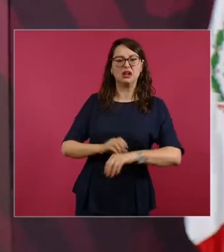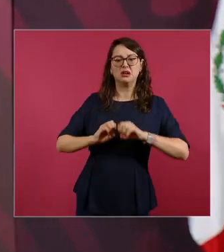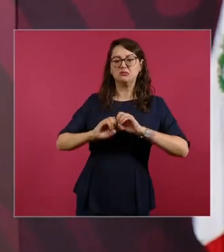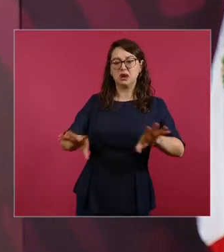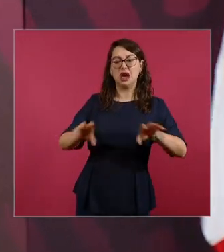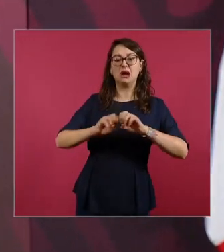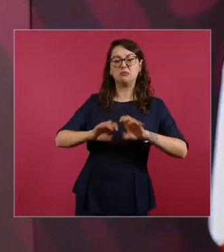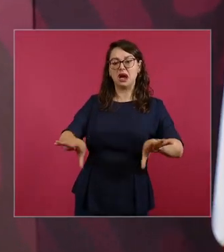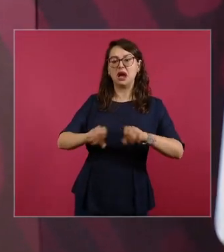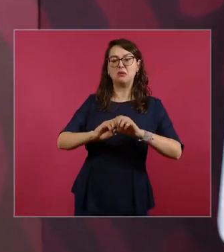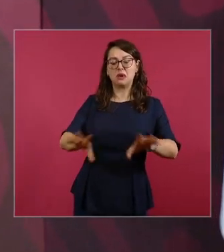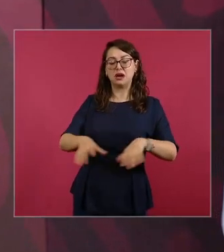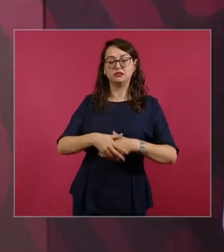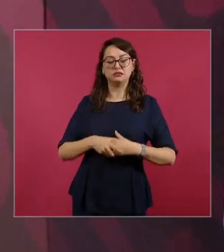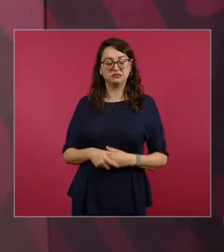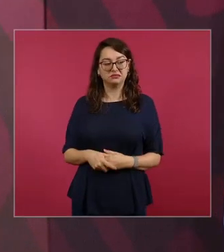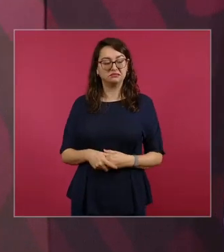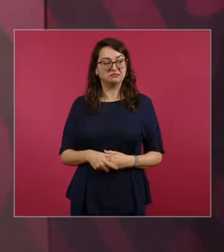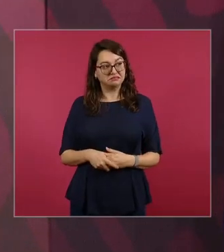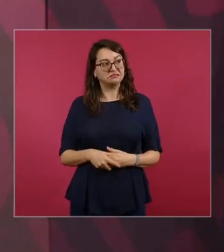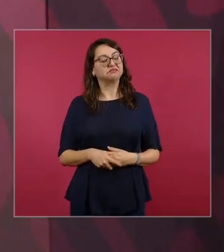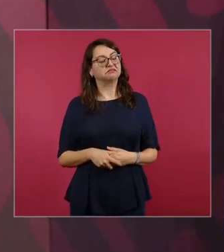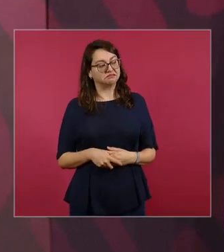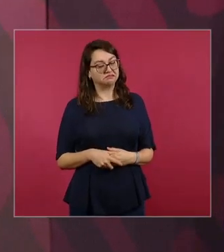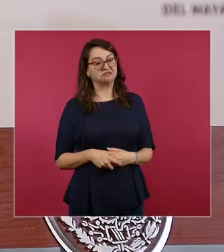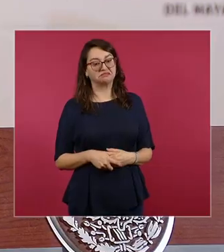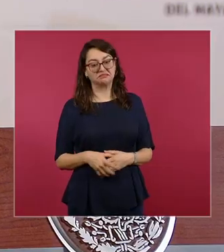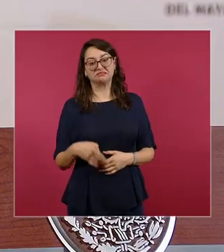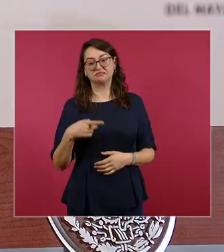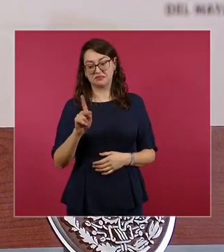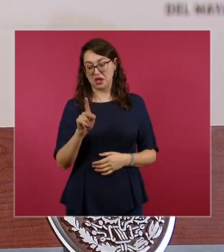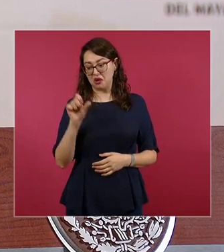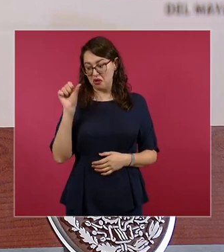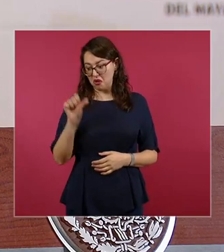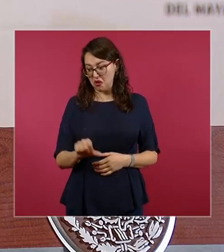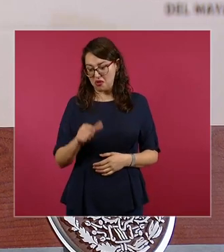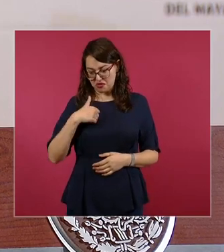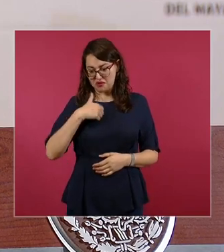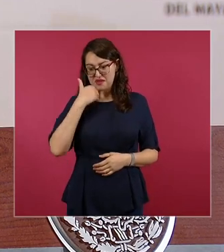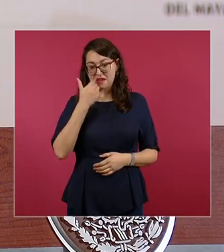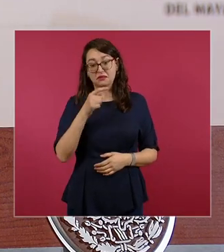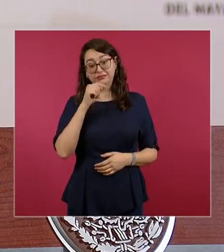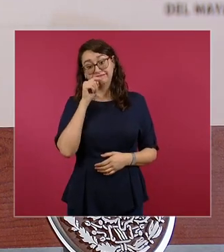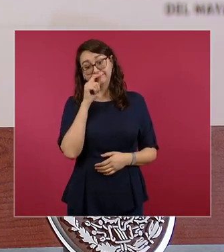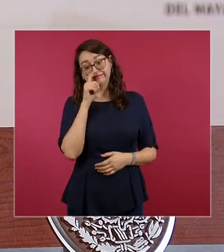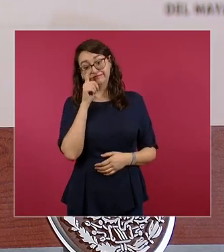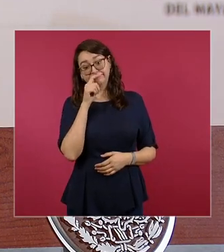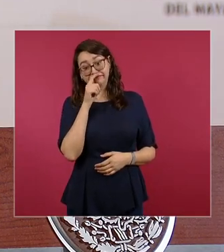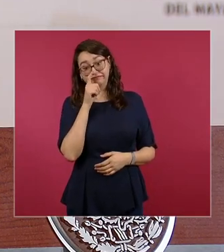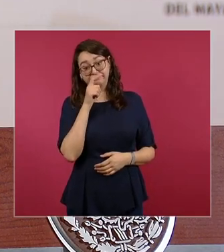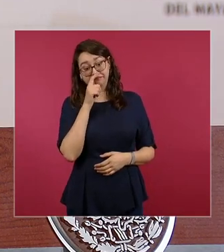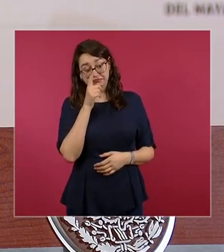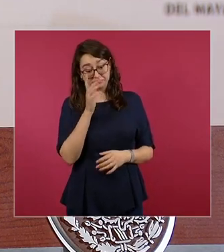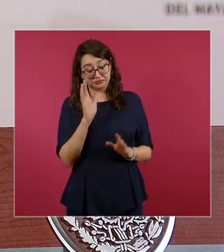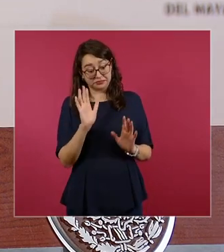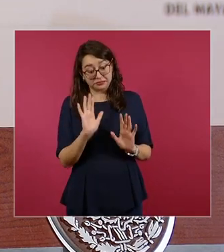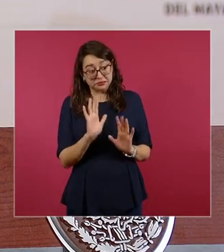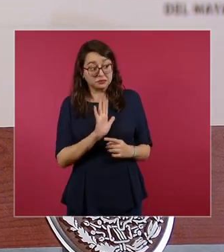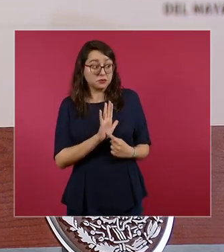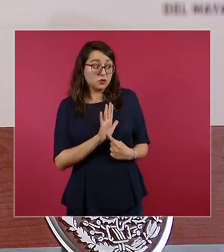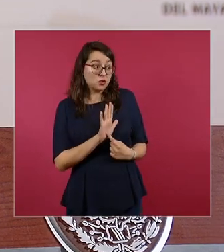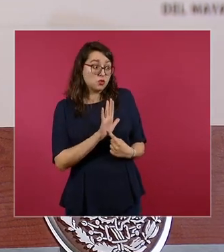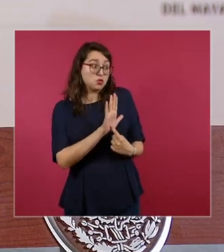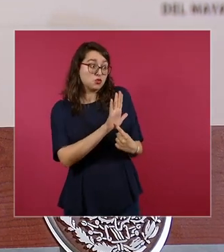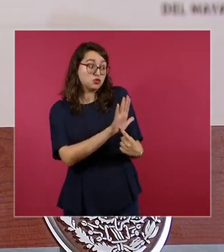presumirles un poco, voy a tirar aceite de una encuesta que